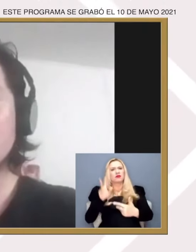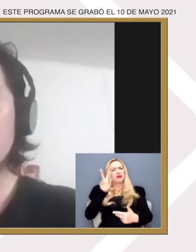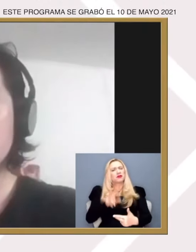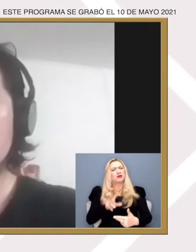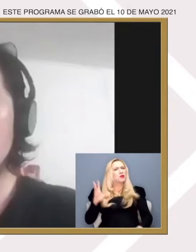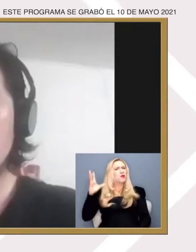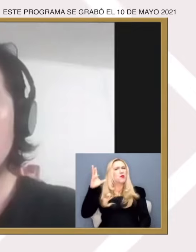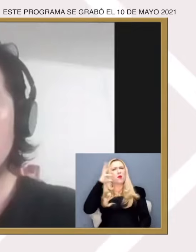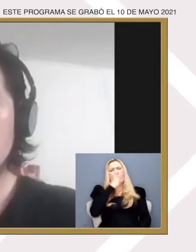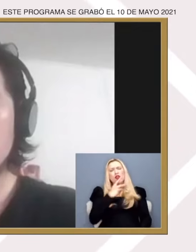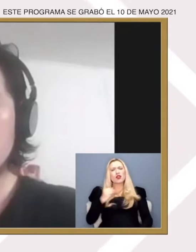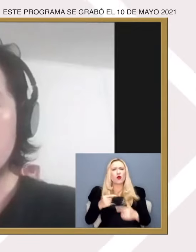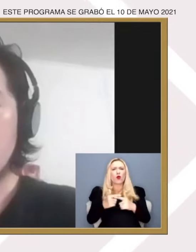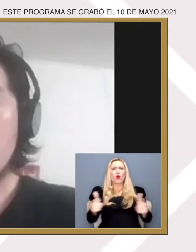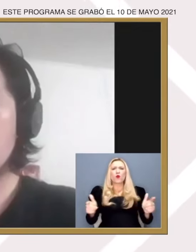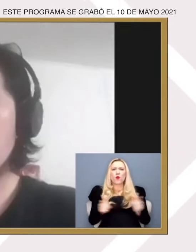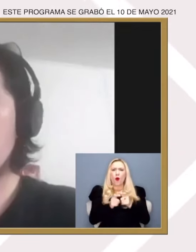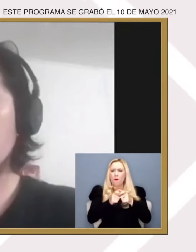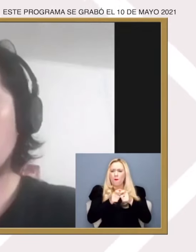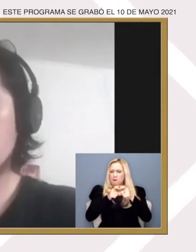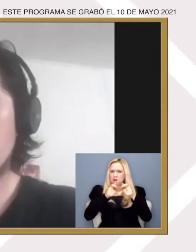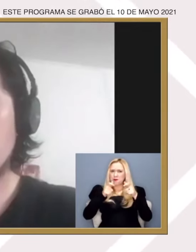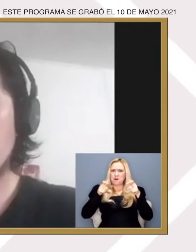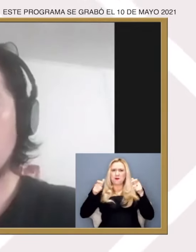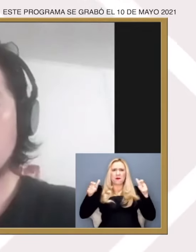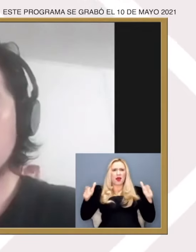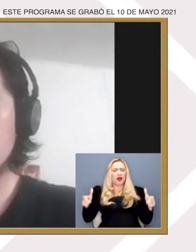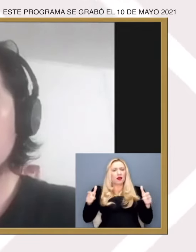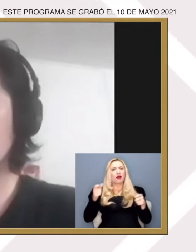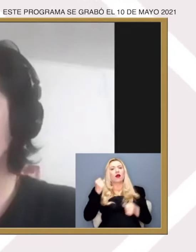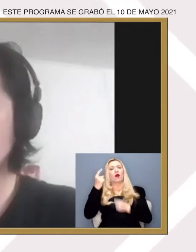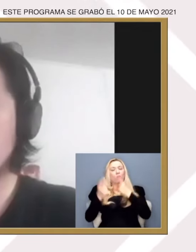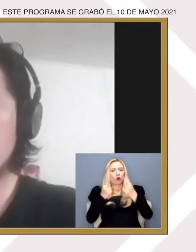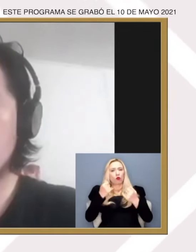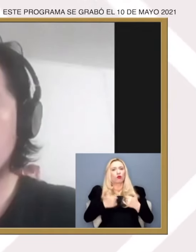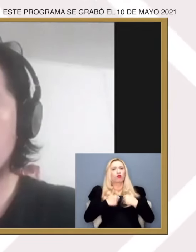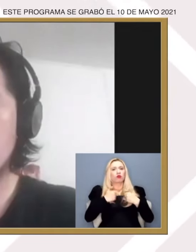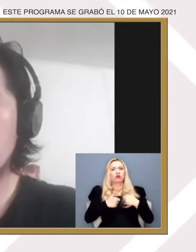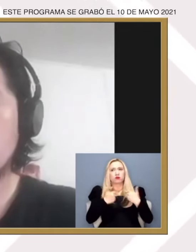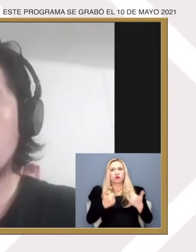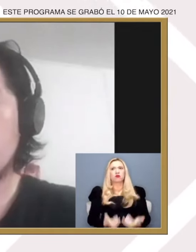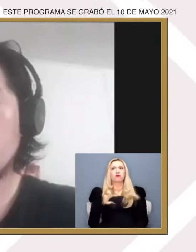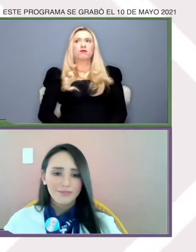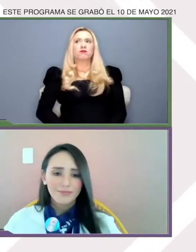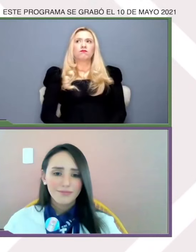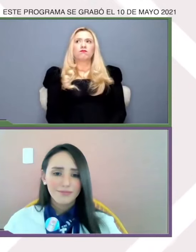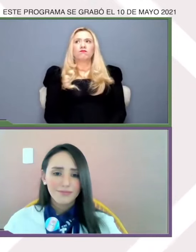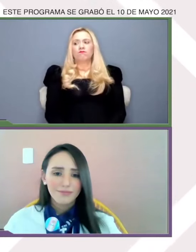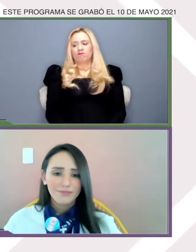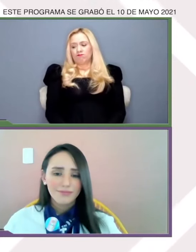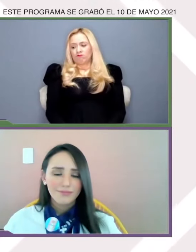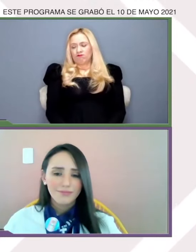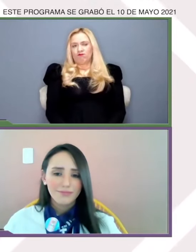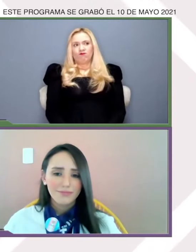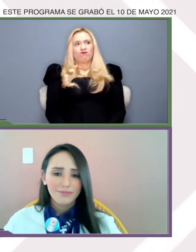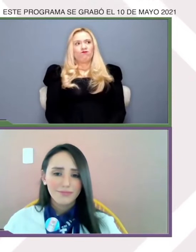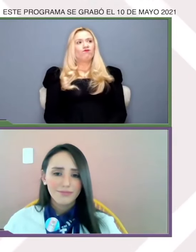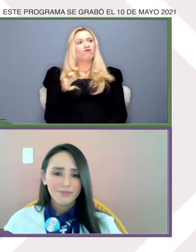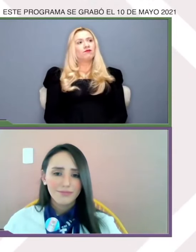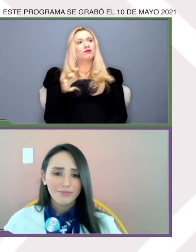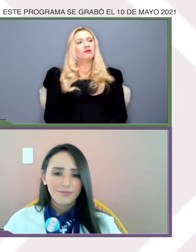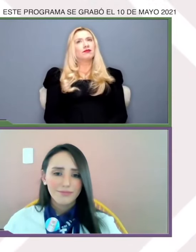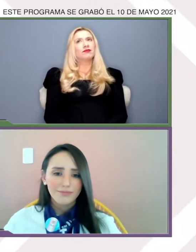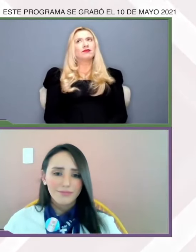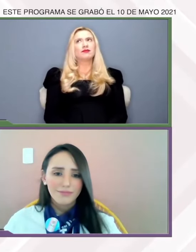y tan sólida. Hay algunas adolescencias que no tienen digamos,